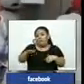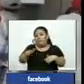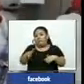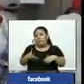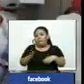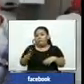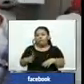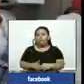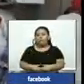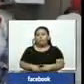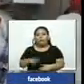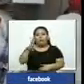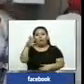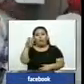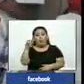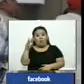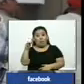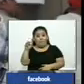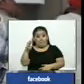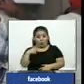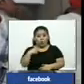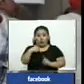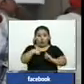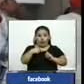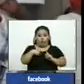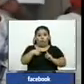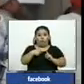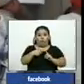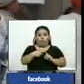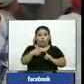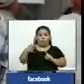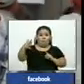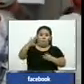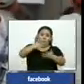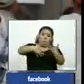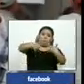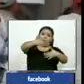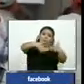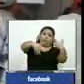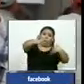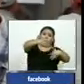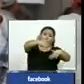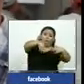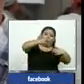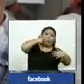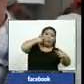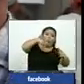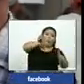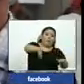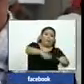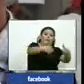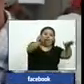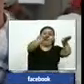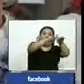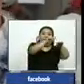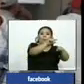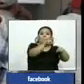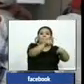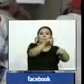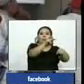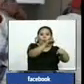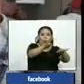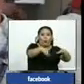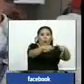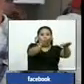aproximadamente unos 30 metros de donde yo estaba, fui a pegar a un árbol que es caserina y nosotros le nombramos pino, allá